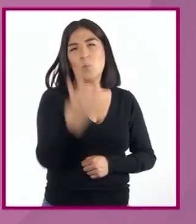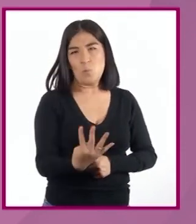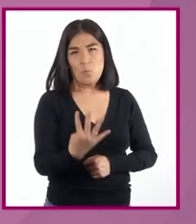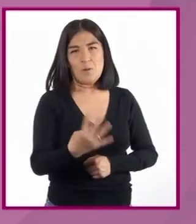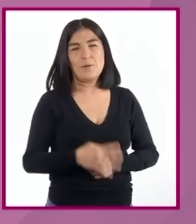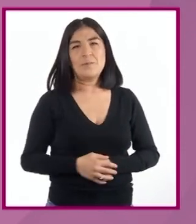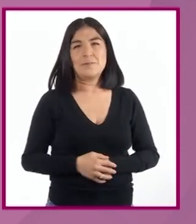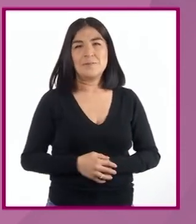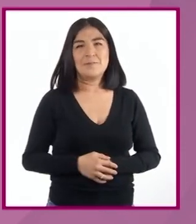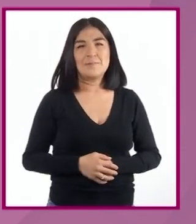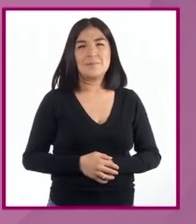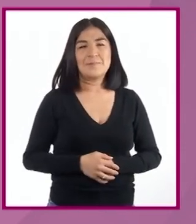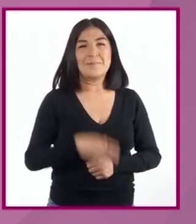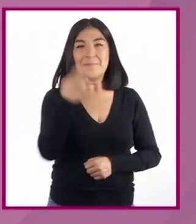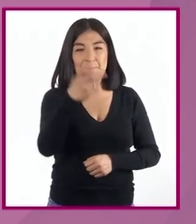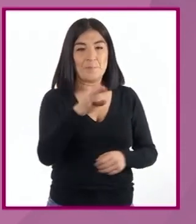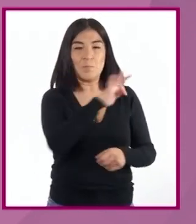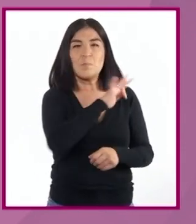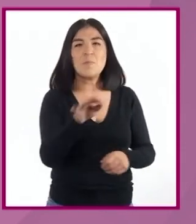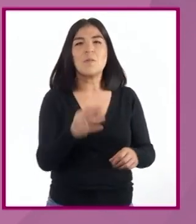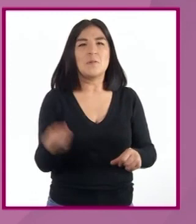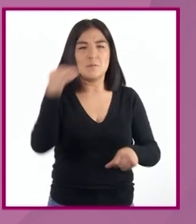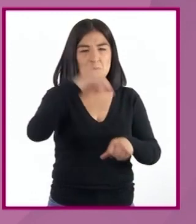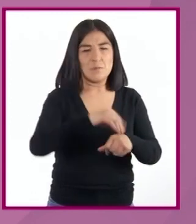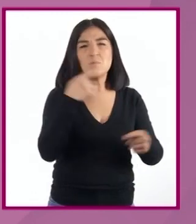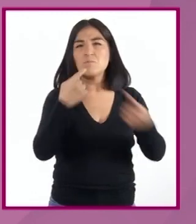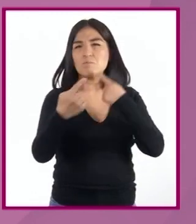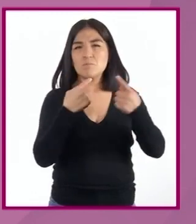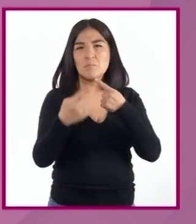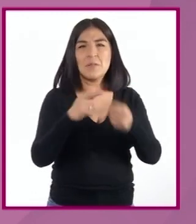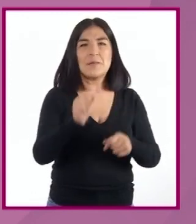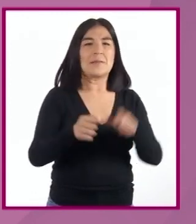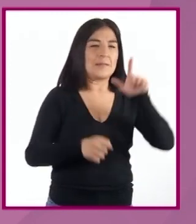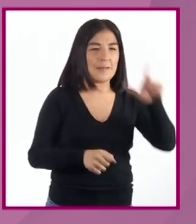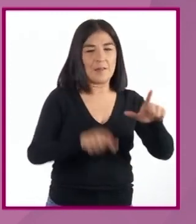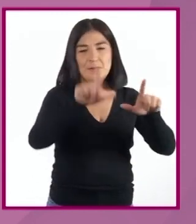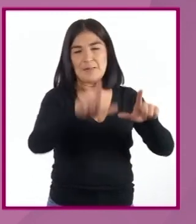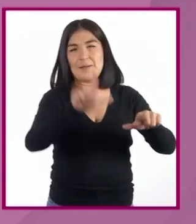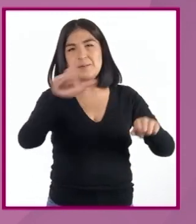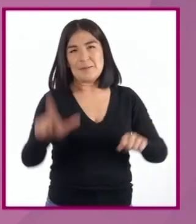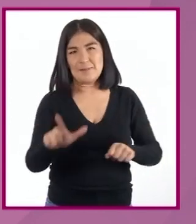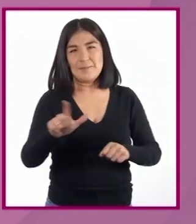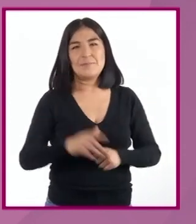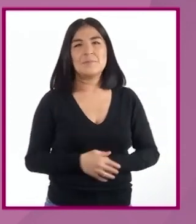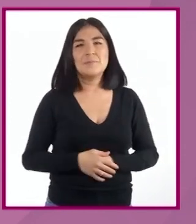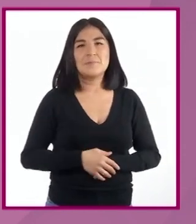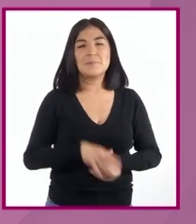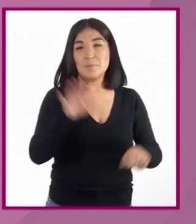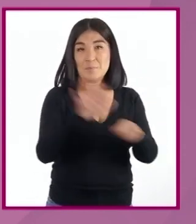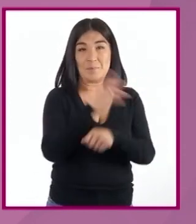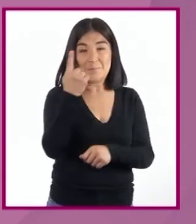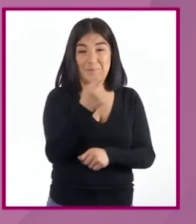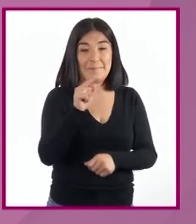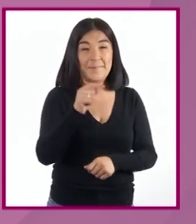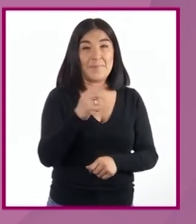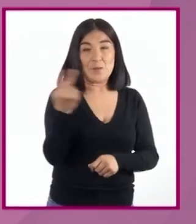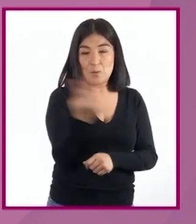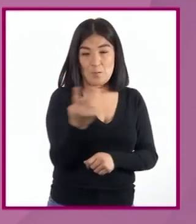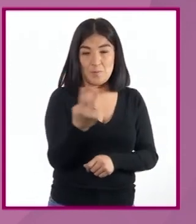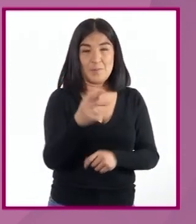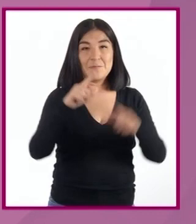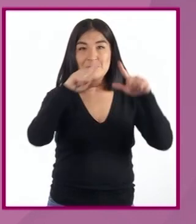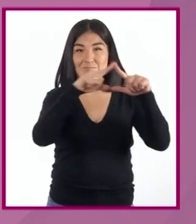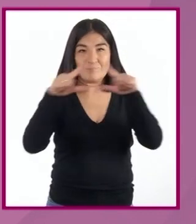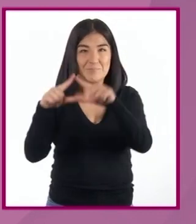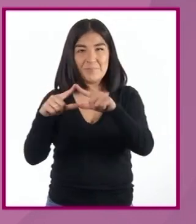Podemos aplicar el criterio de congruencia lado, lado, lado. ya que ambos triángulos tienen